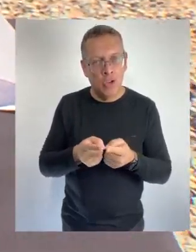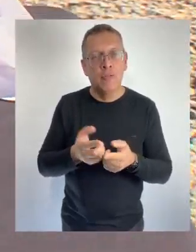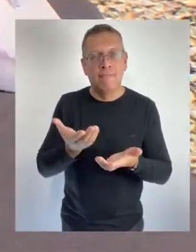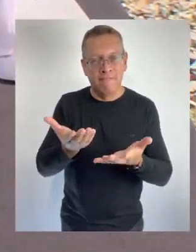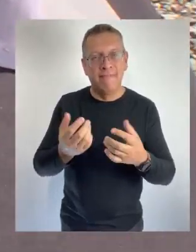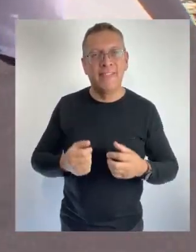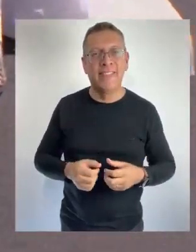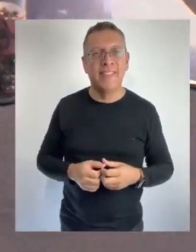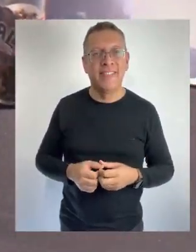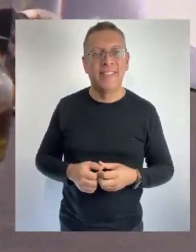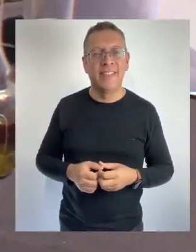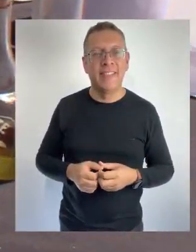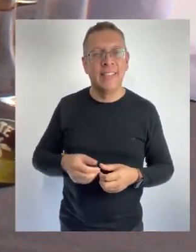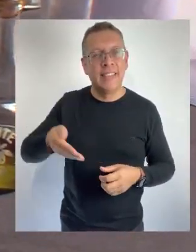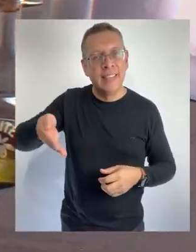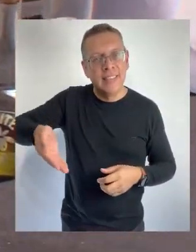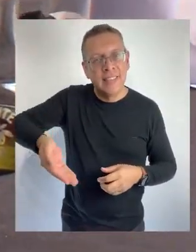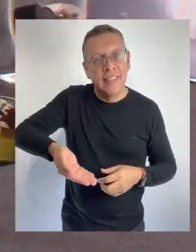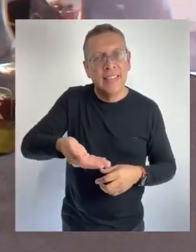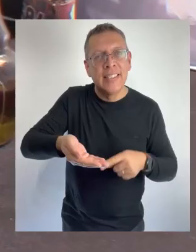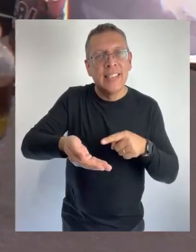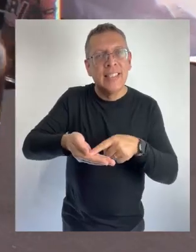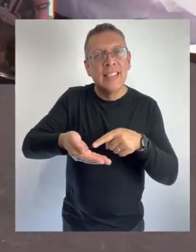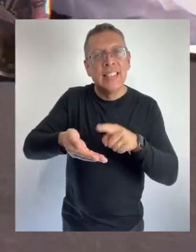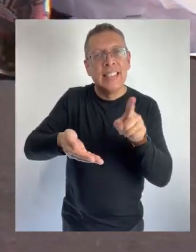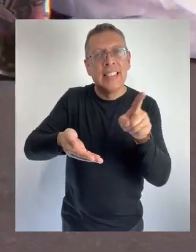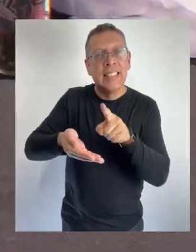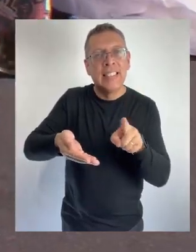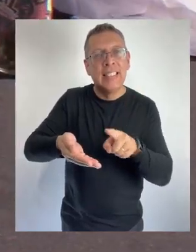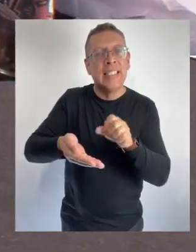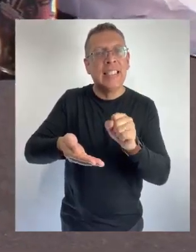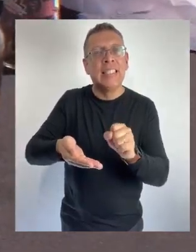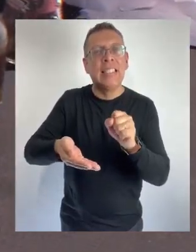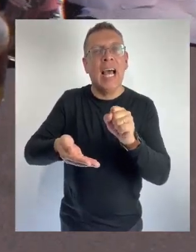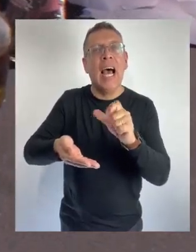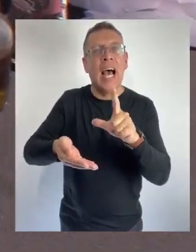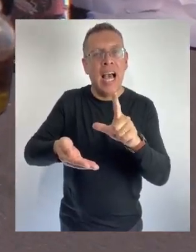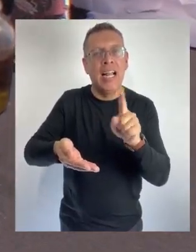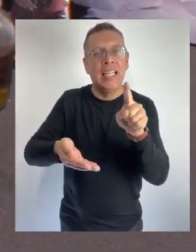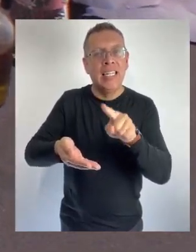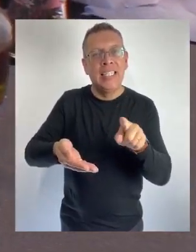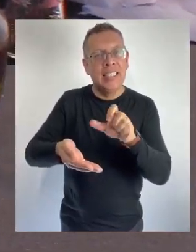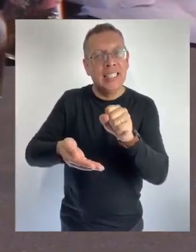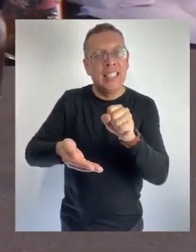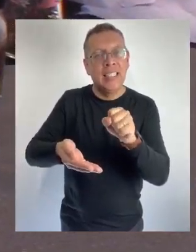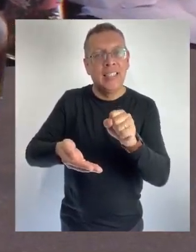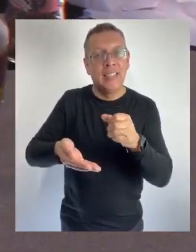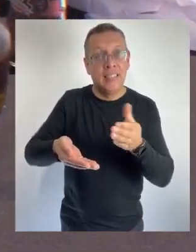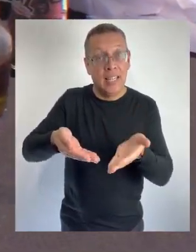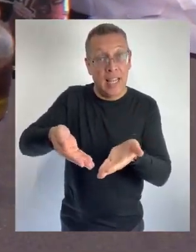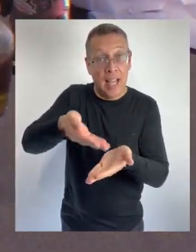tú la pones arriba, ¿no? Sí, primero un par de tomates.